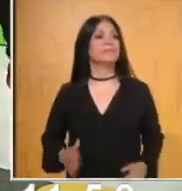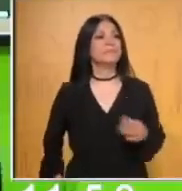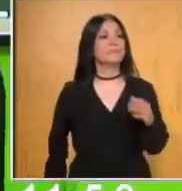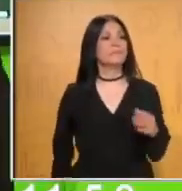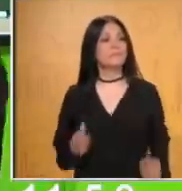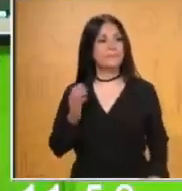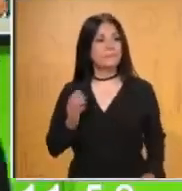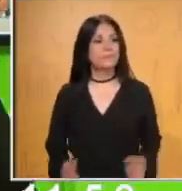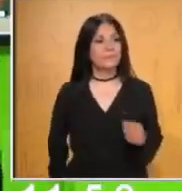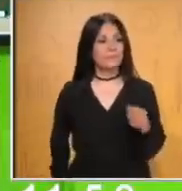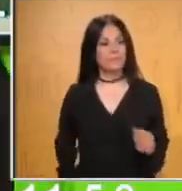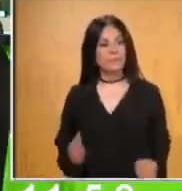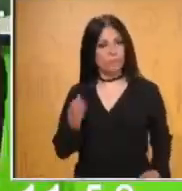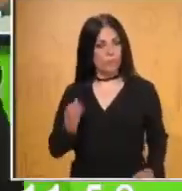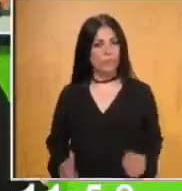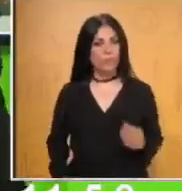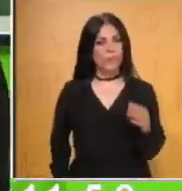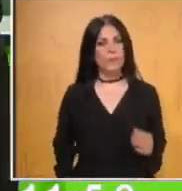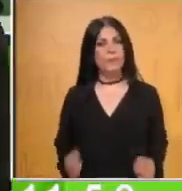Vamos a trabajar un poquito de coordinación.